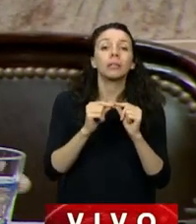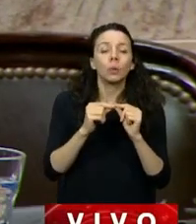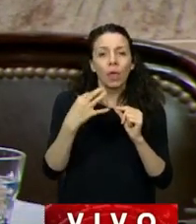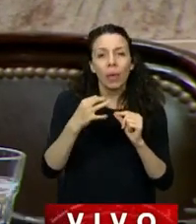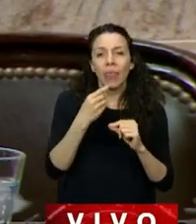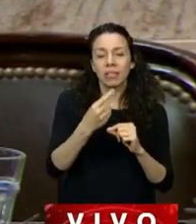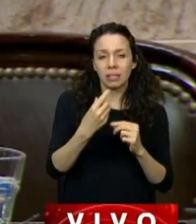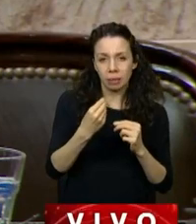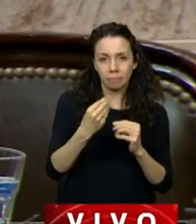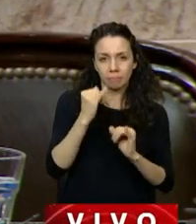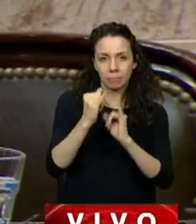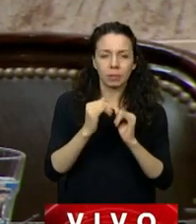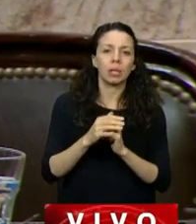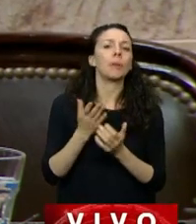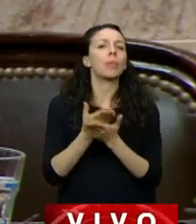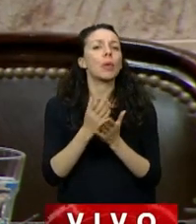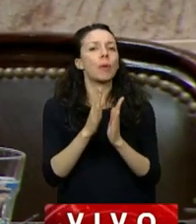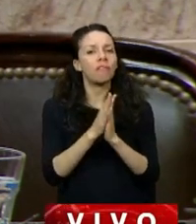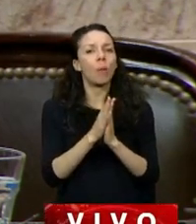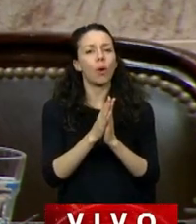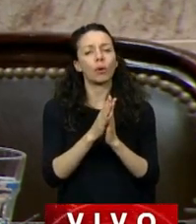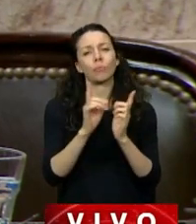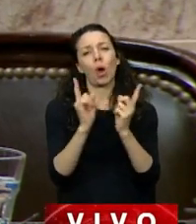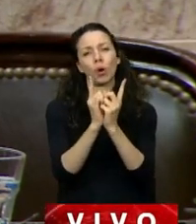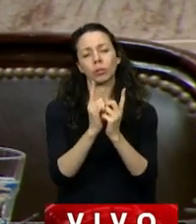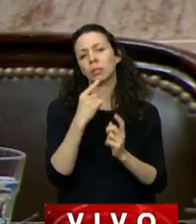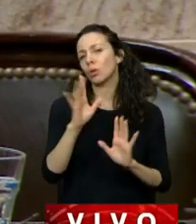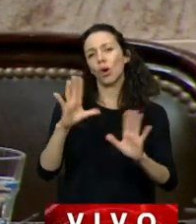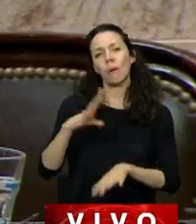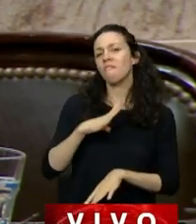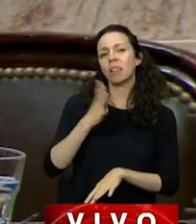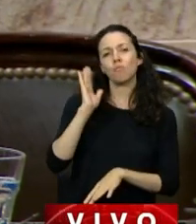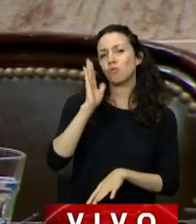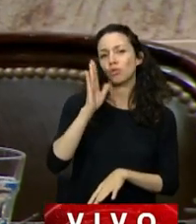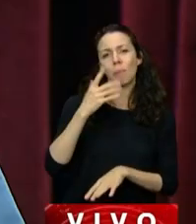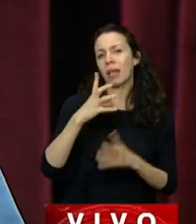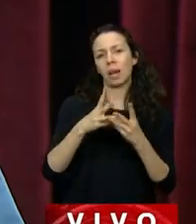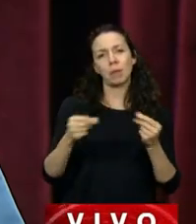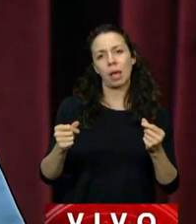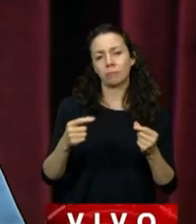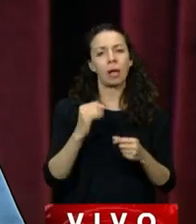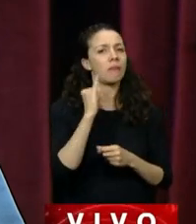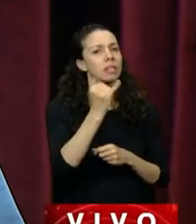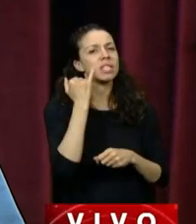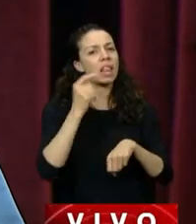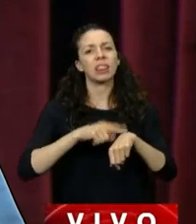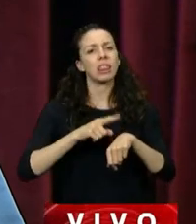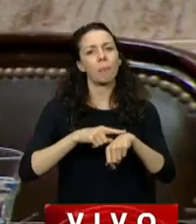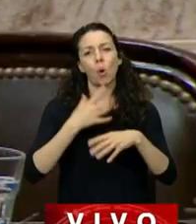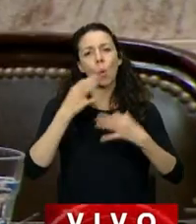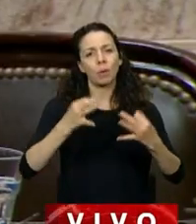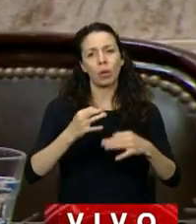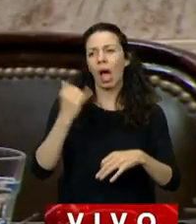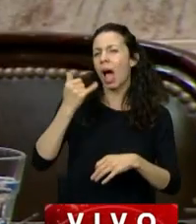Y perdóname presidente diputado por favor me falta mucho para redondear al presidente cumplido diputado otro